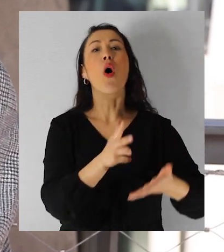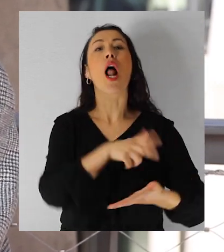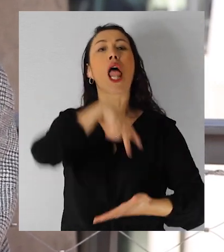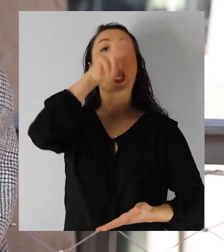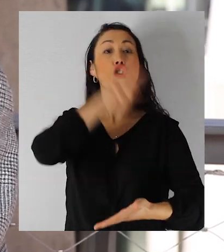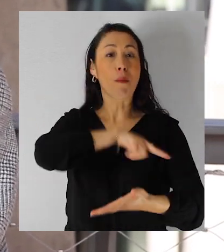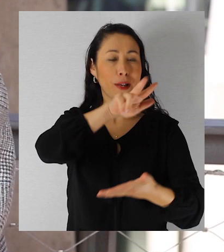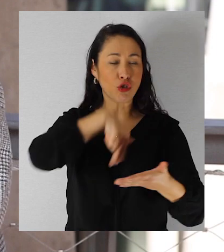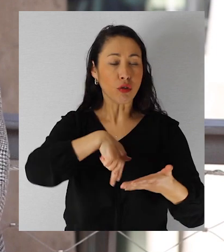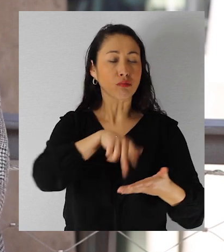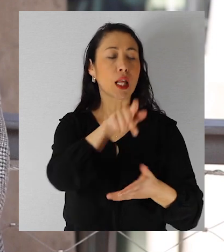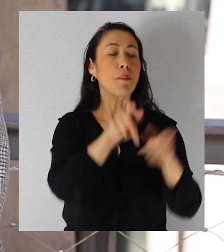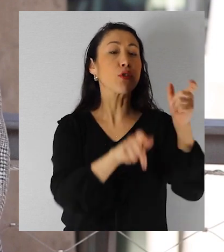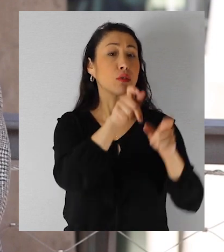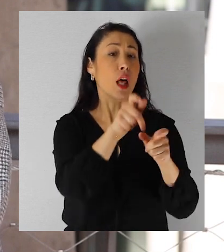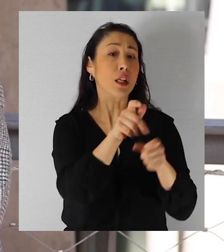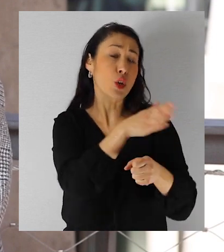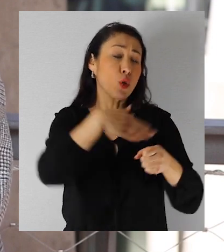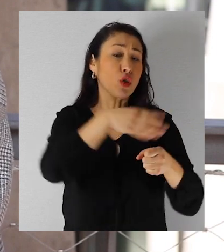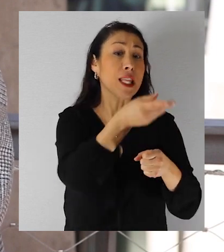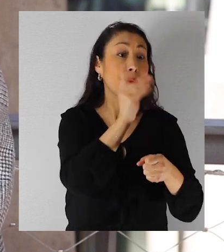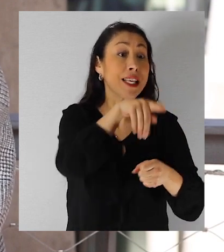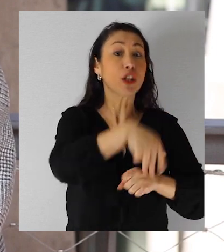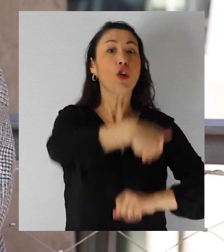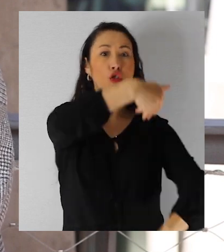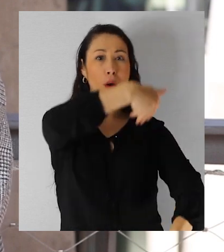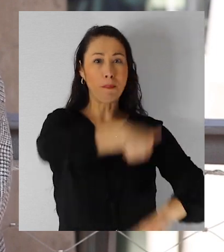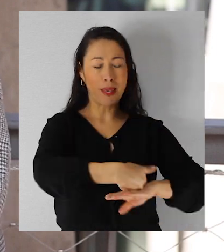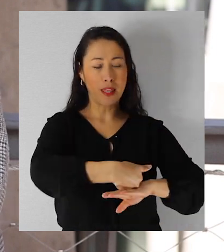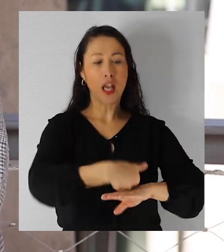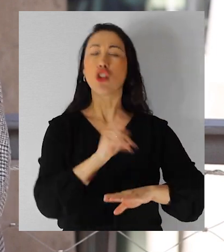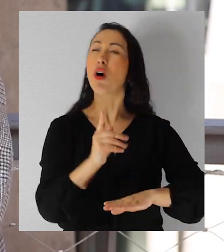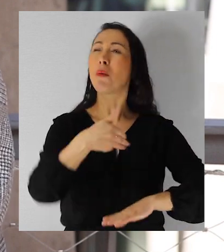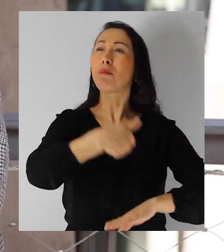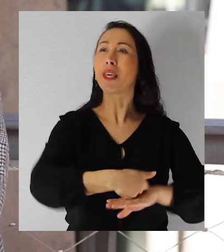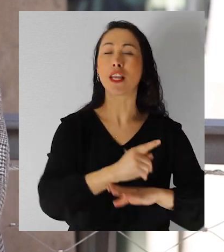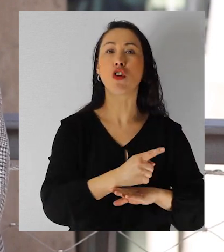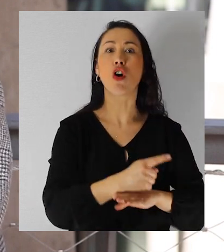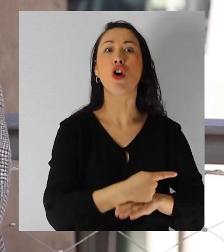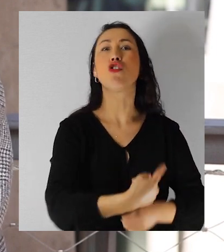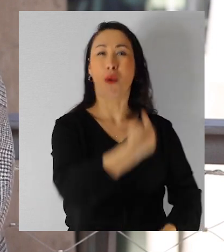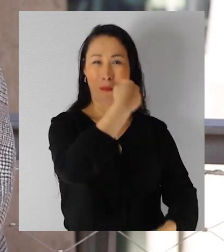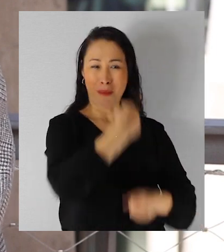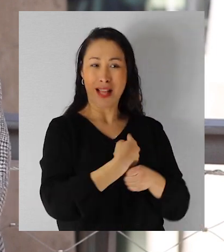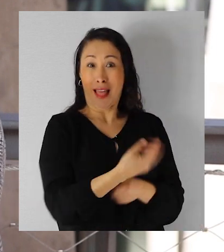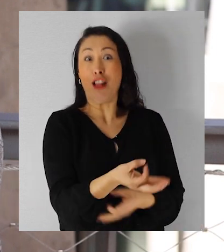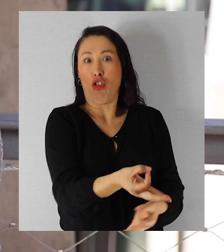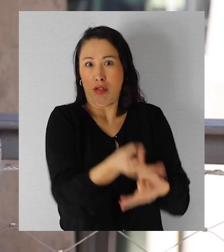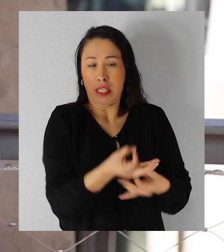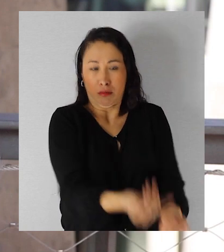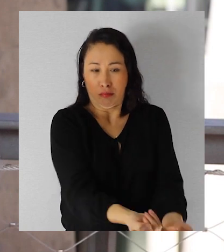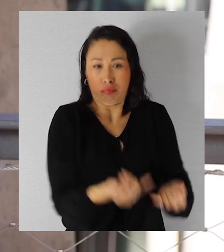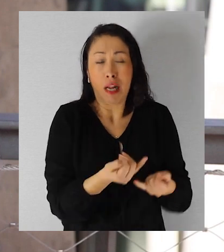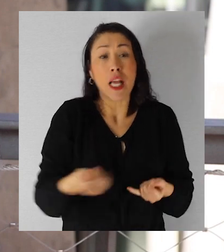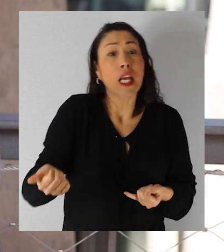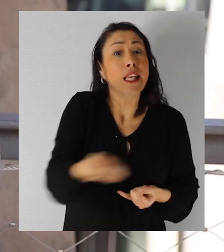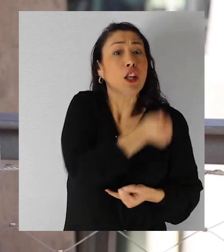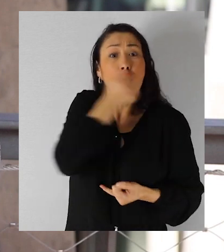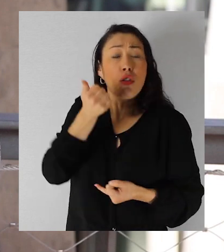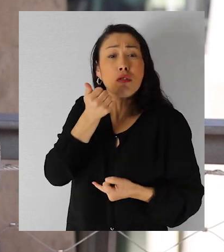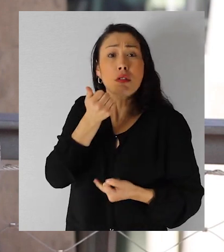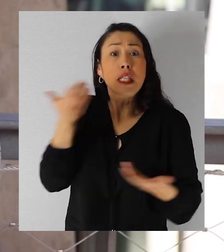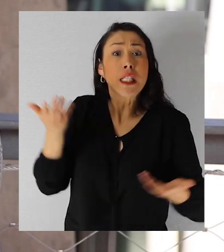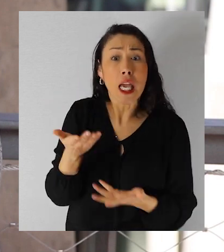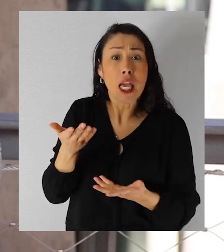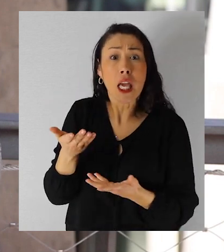Derechos de las Personas con Discapacidad, que nos pide, no es que nos pide, nos dice, digamos, que todos tenemos que entrar en